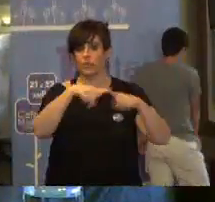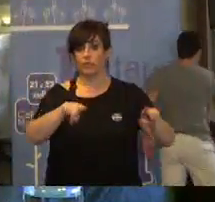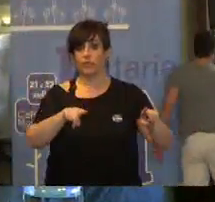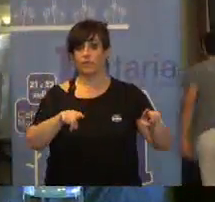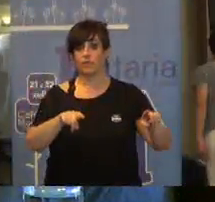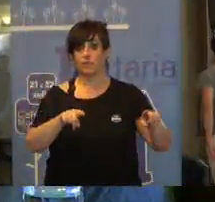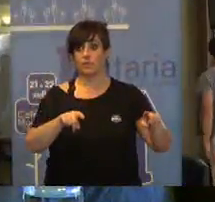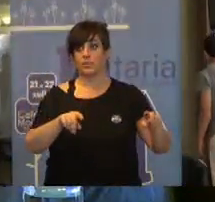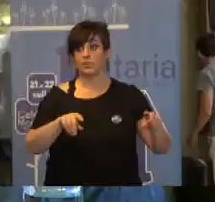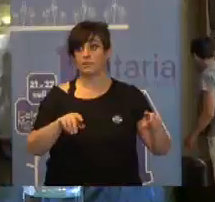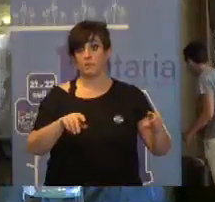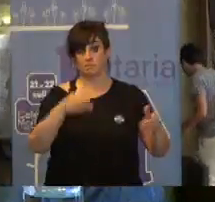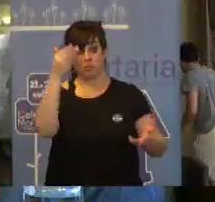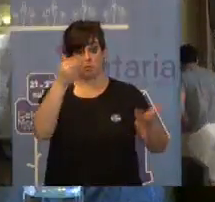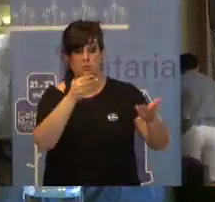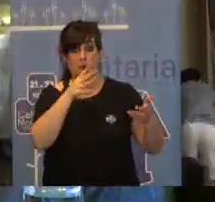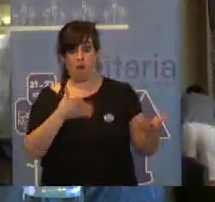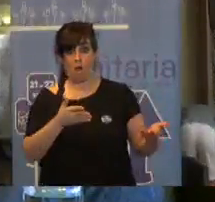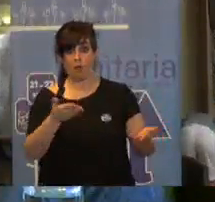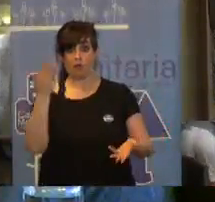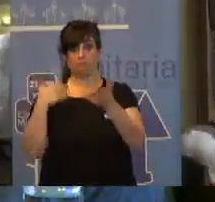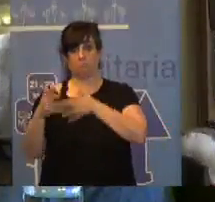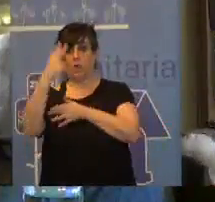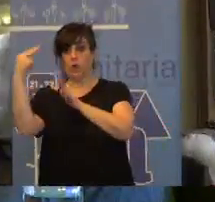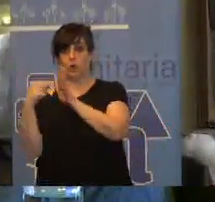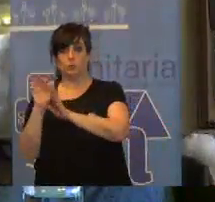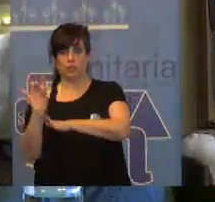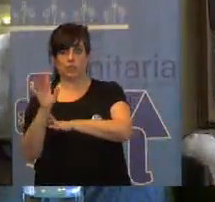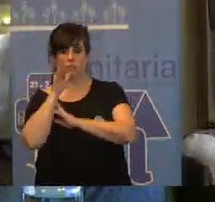ano 2015, nun momento pois de maior